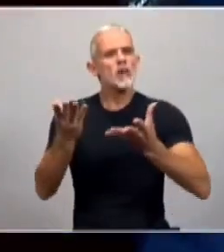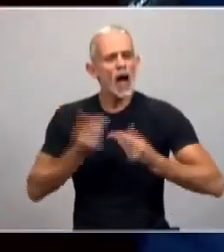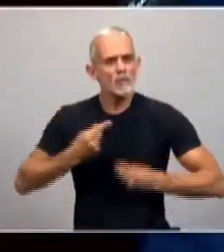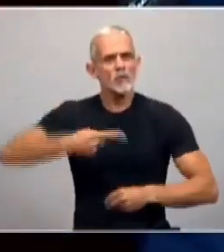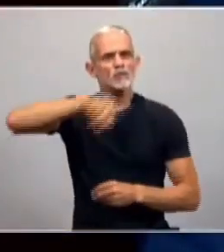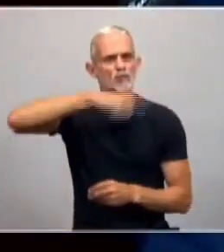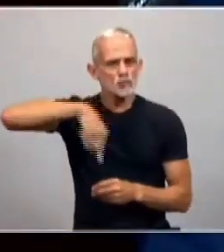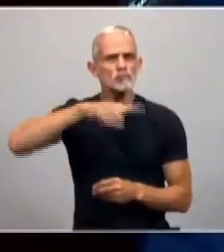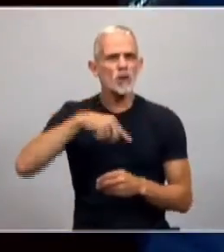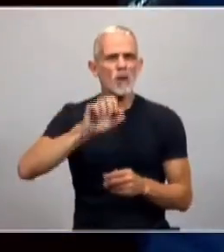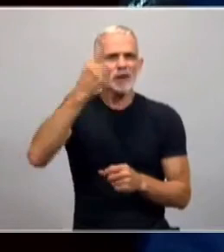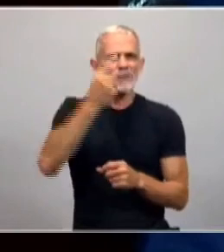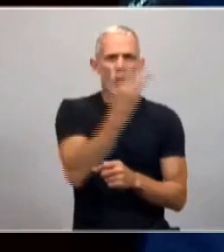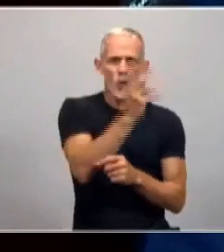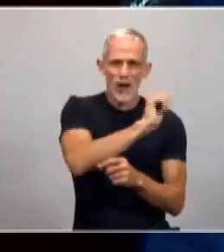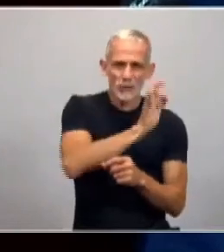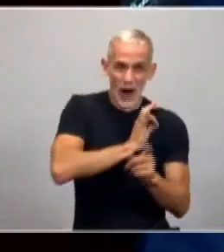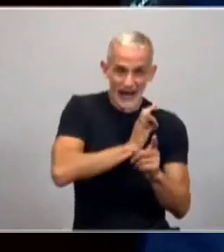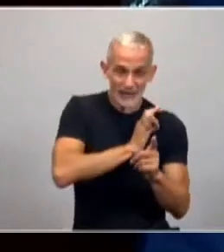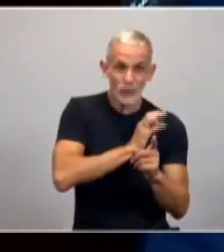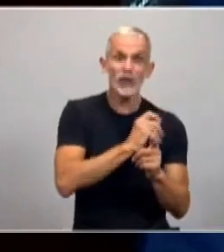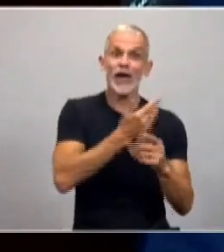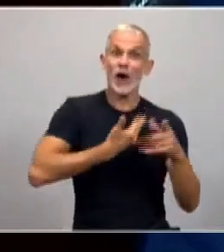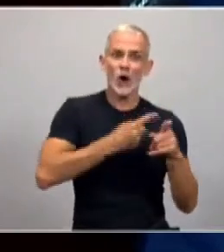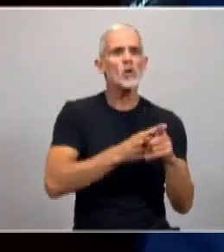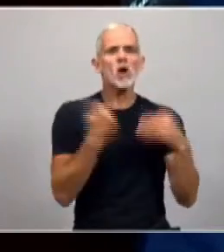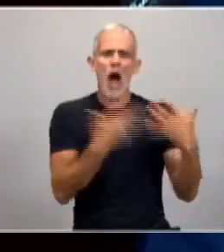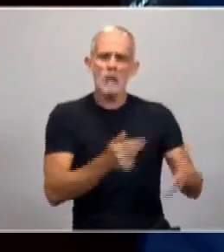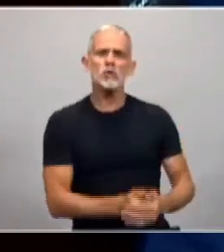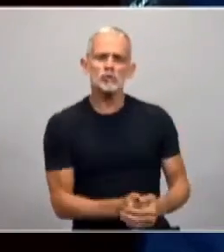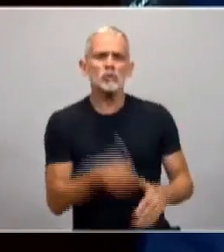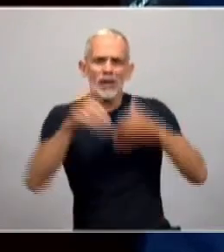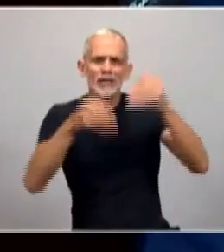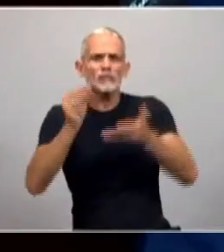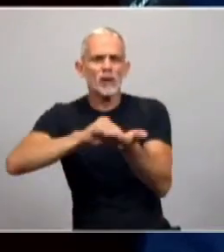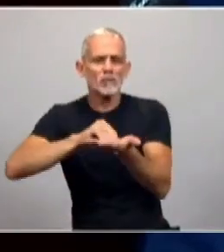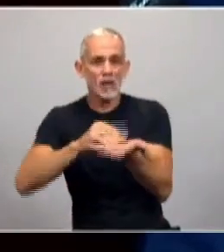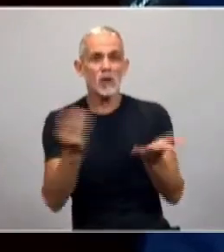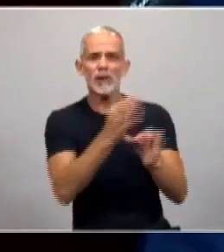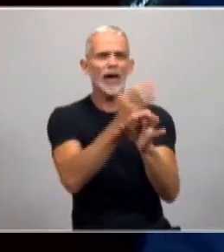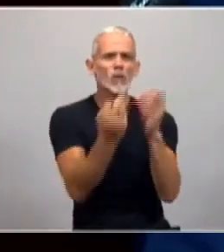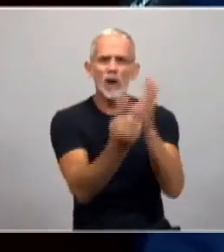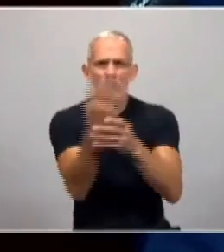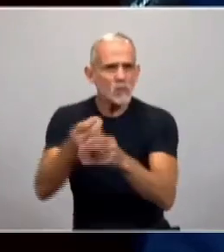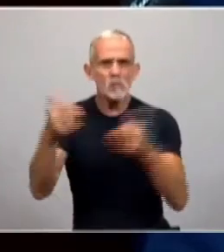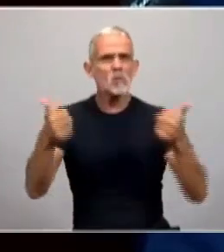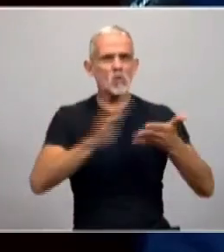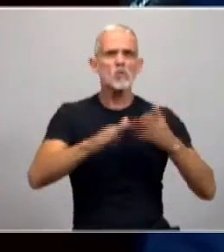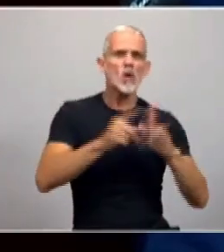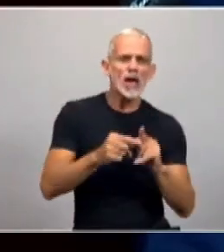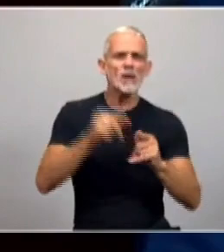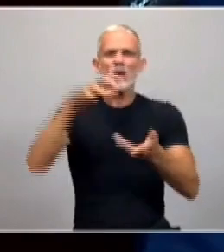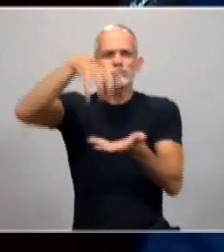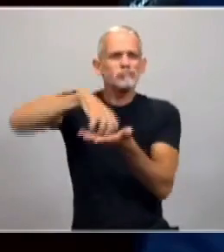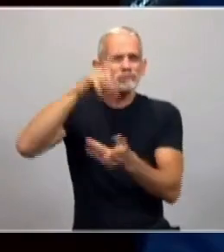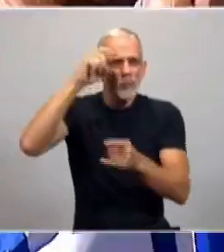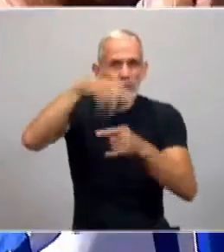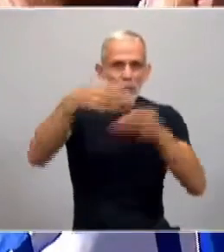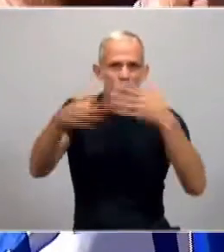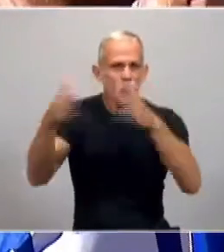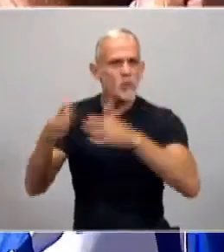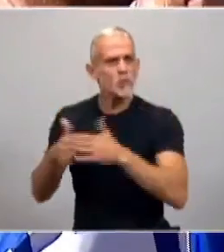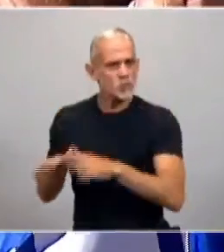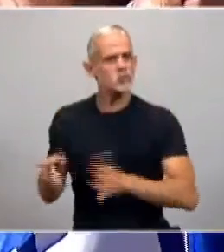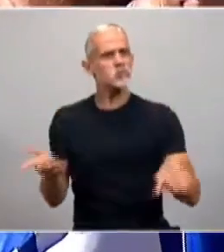respaldaron lo que se hizo en los primeros 4 años de gobierno. Respaldaron las nuevas escuelas, los centros de atención primaria. Respaldaron